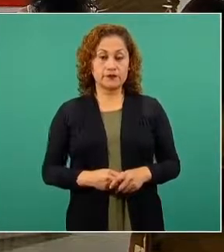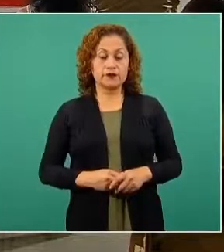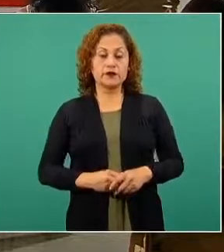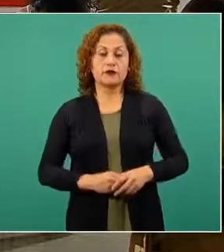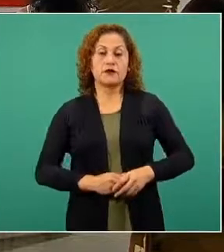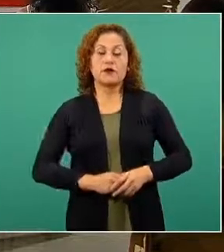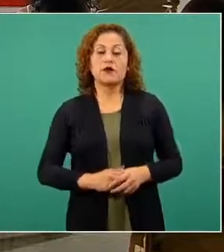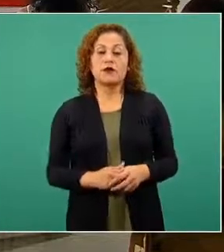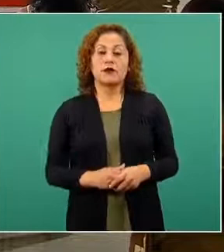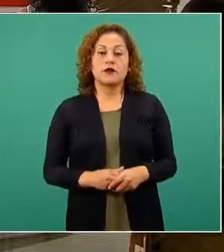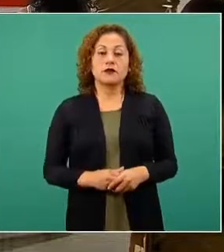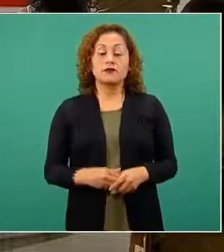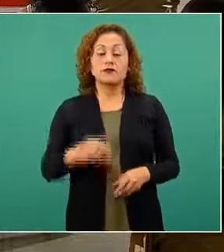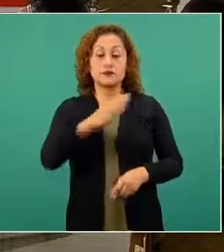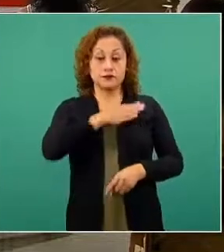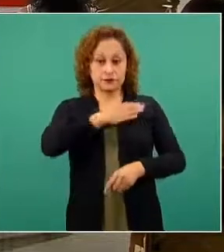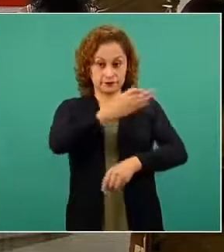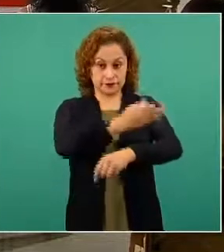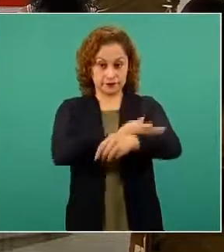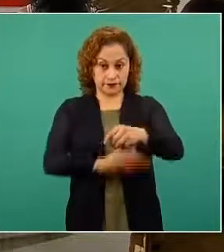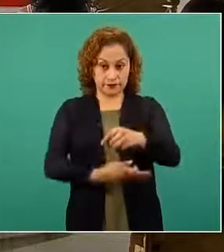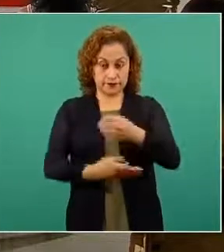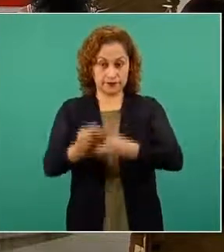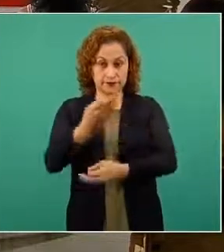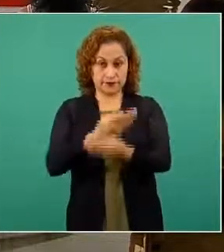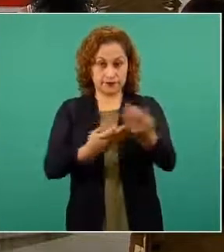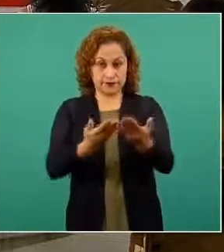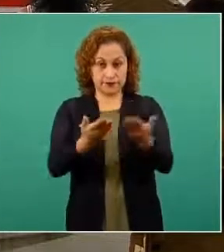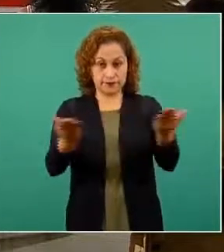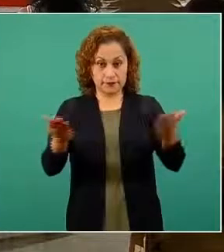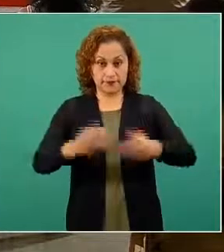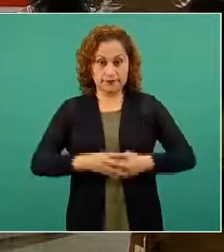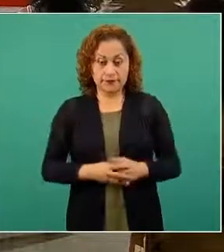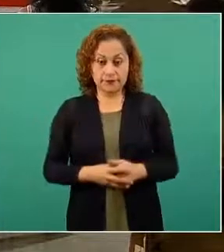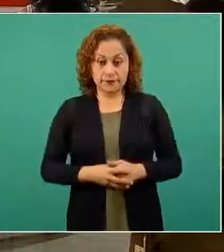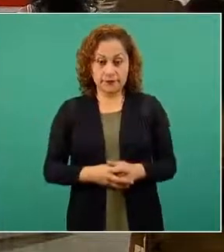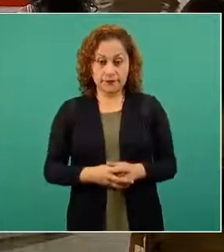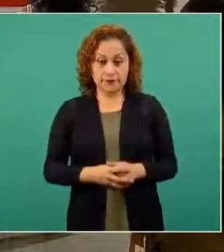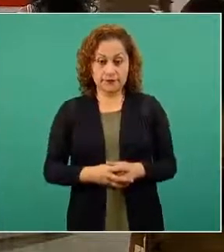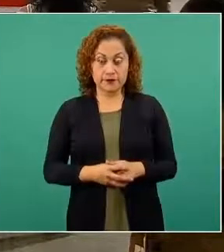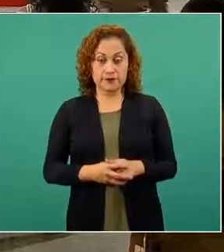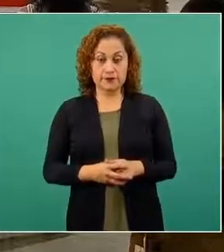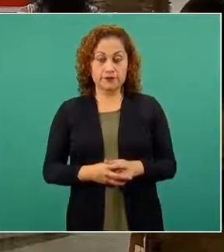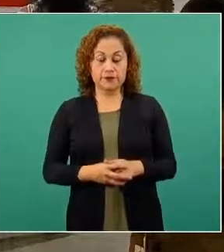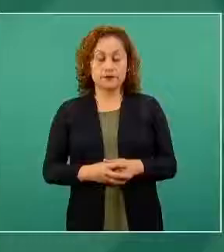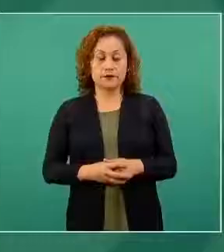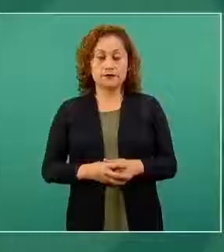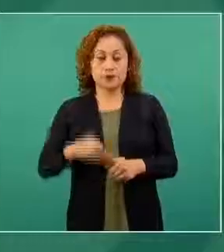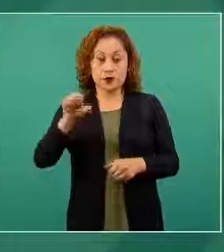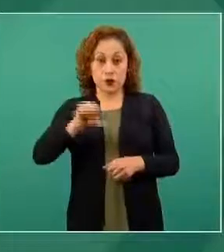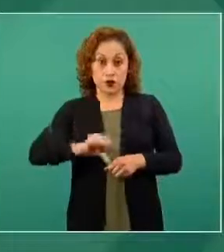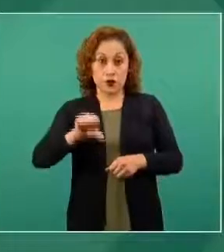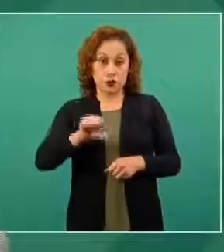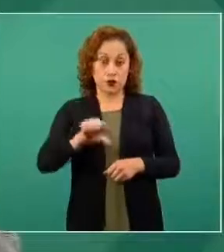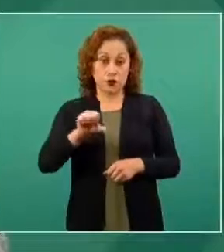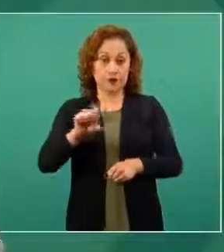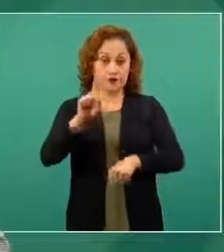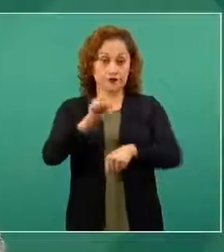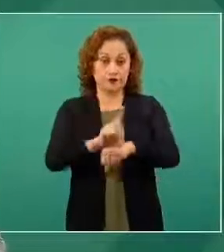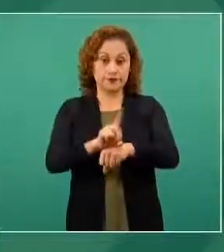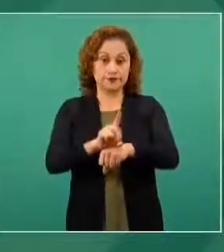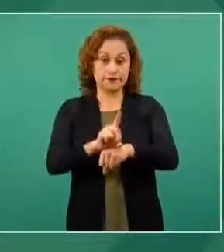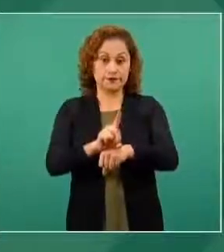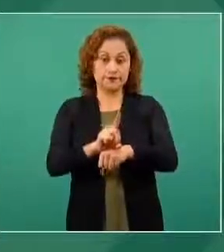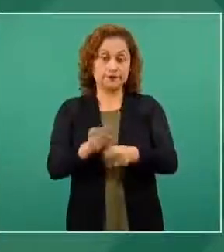¿Qué tal? Muy buenas tardes, tengan todas y todos. El día de hoy